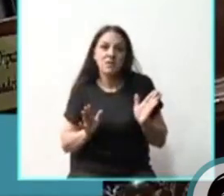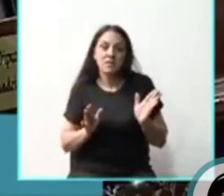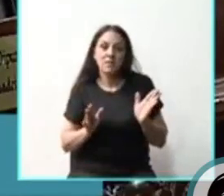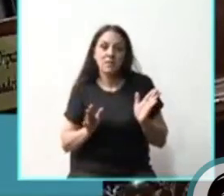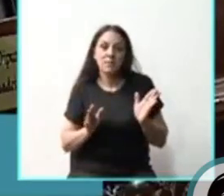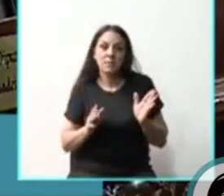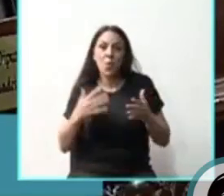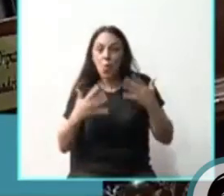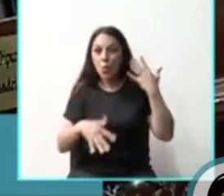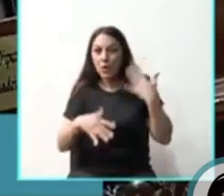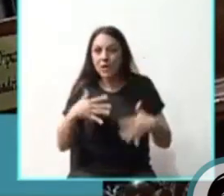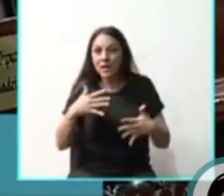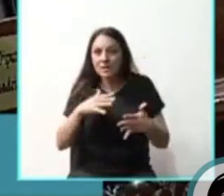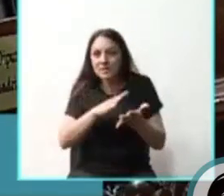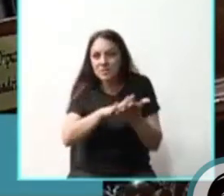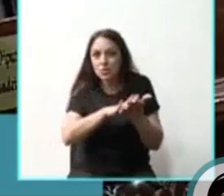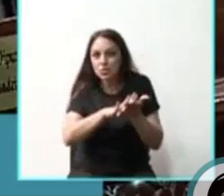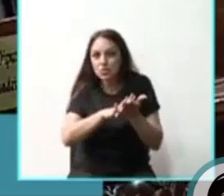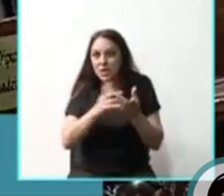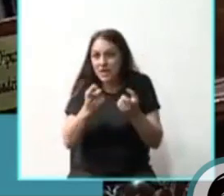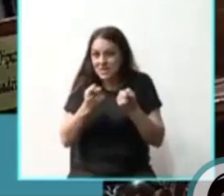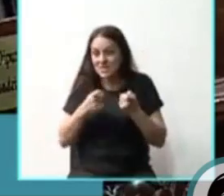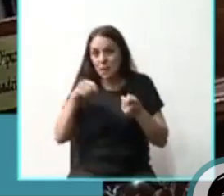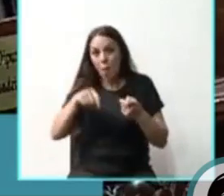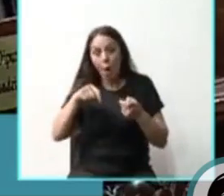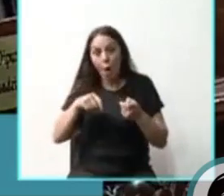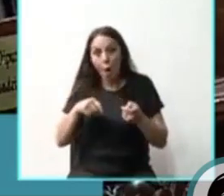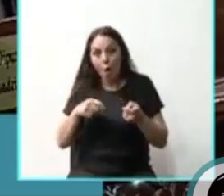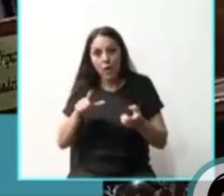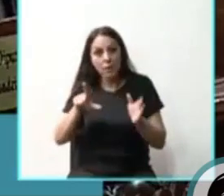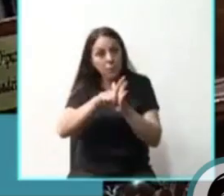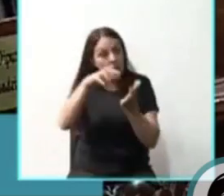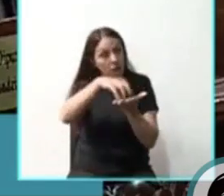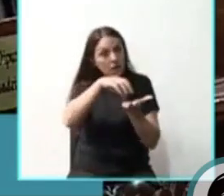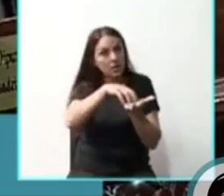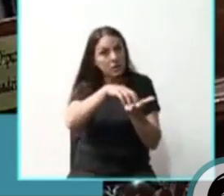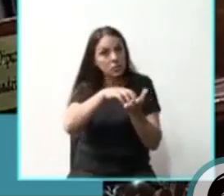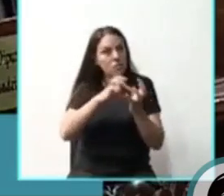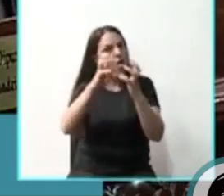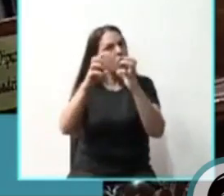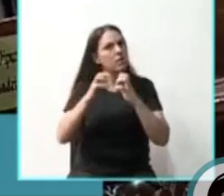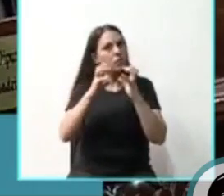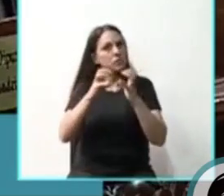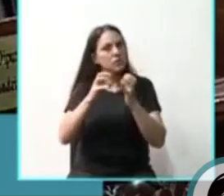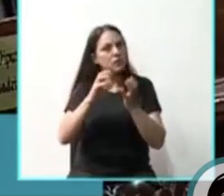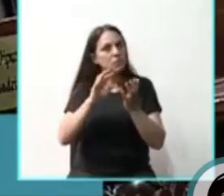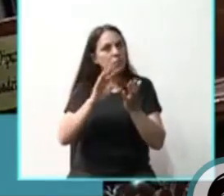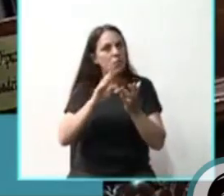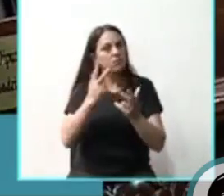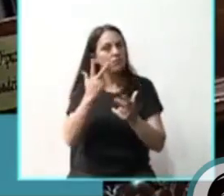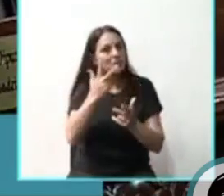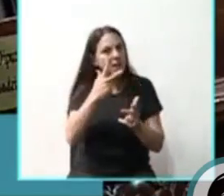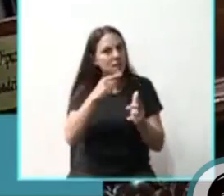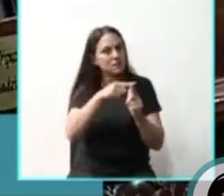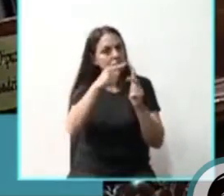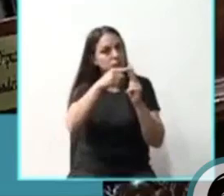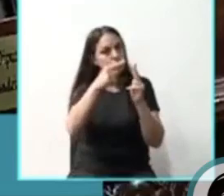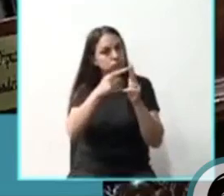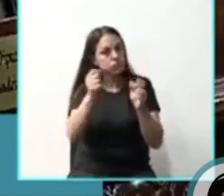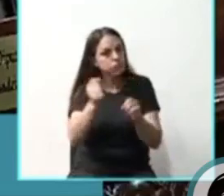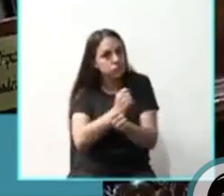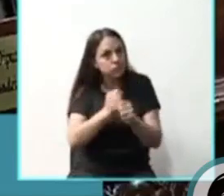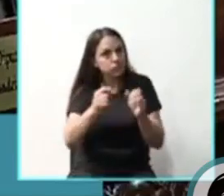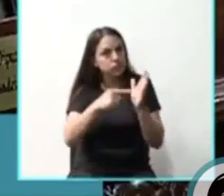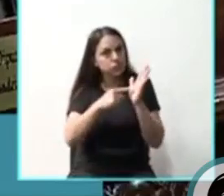urgente resolver hoy en esta legislatura estamos discutiendo tres convenios urbanísticos